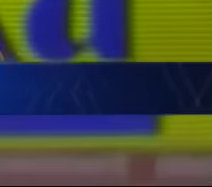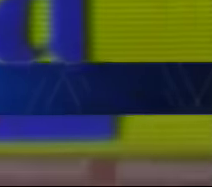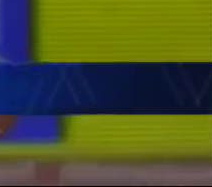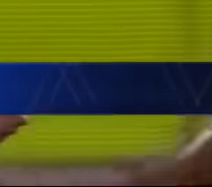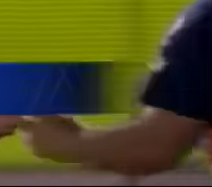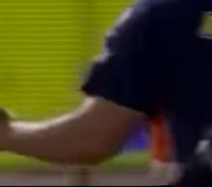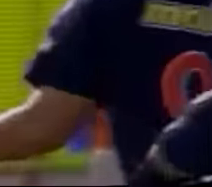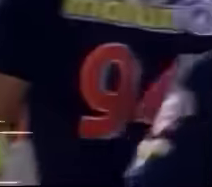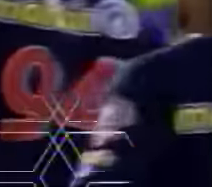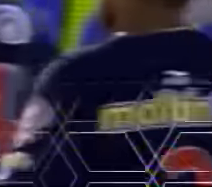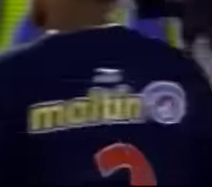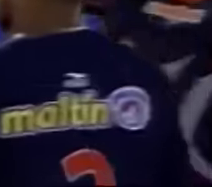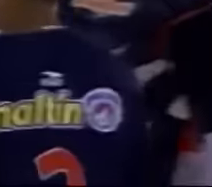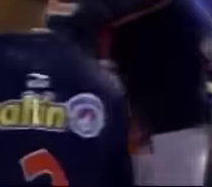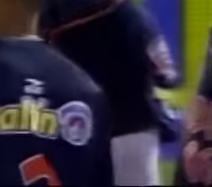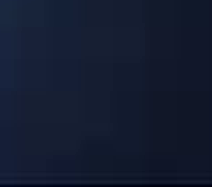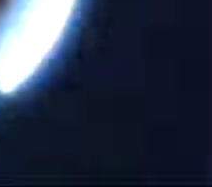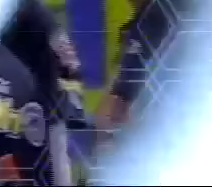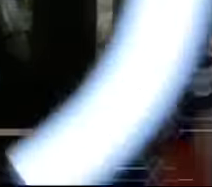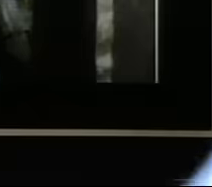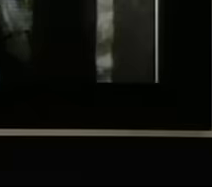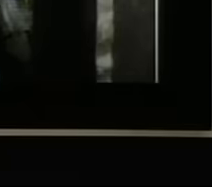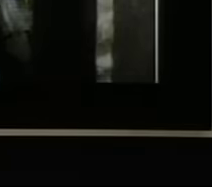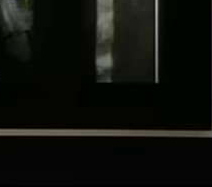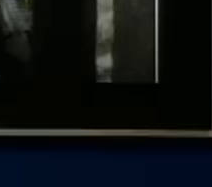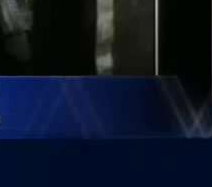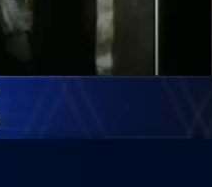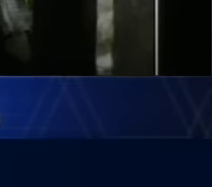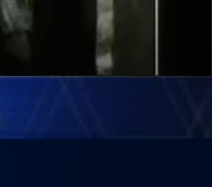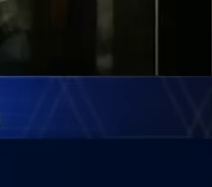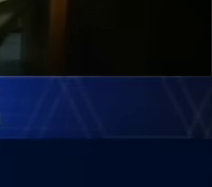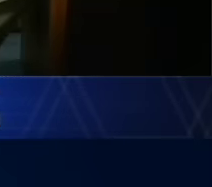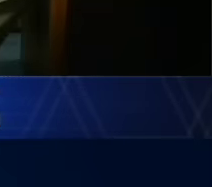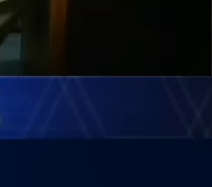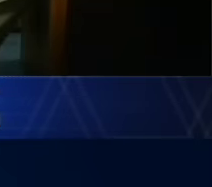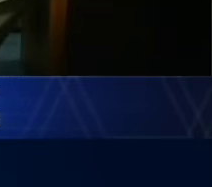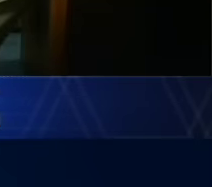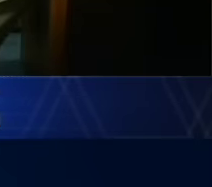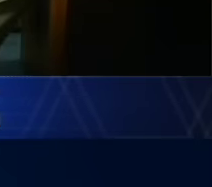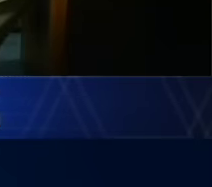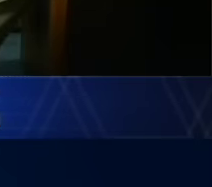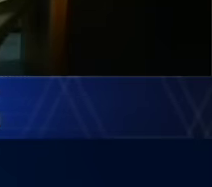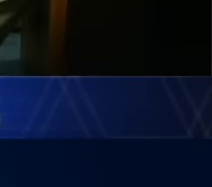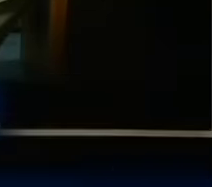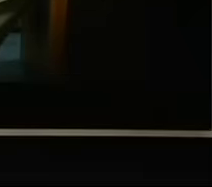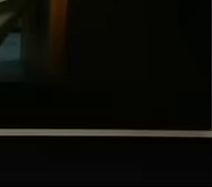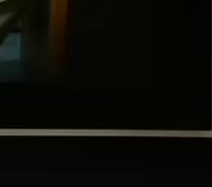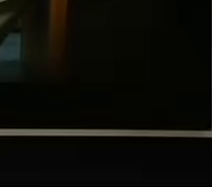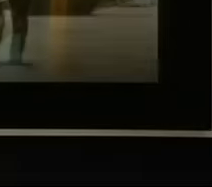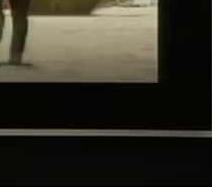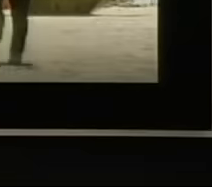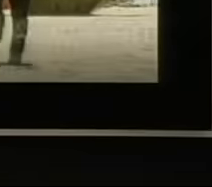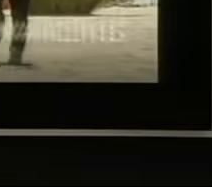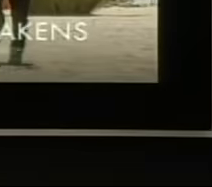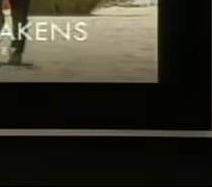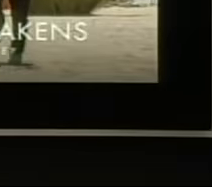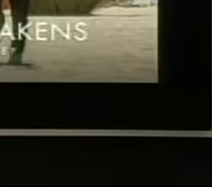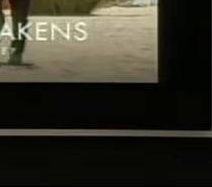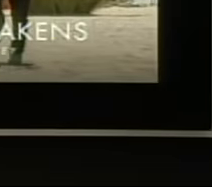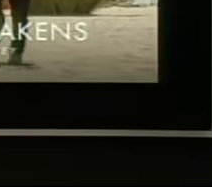Caribe suspendido cuenta regresiva el renacido lidera la carrera por los oscars